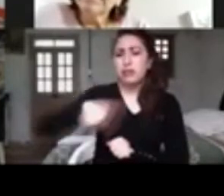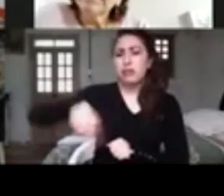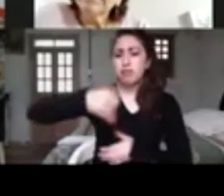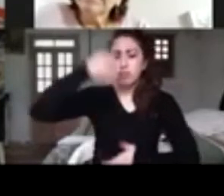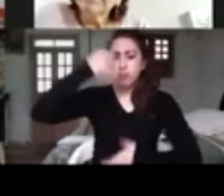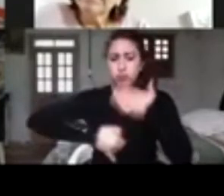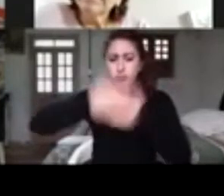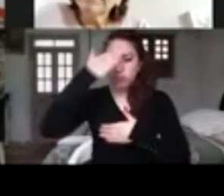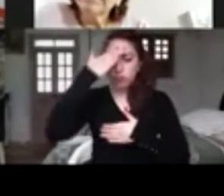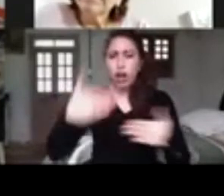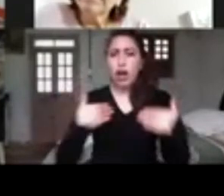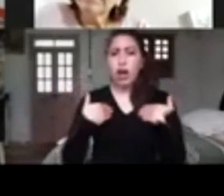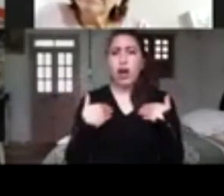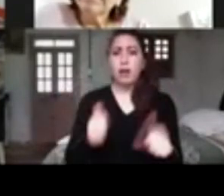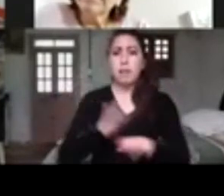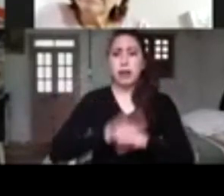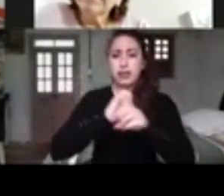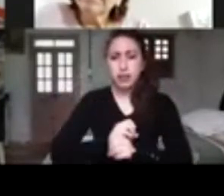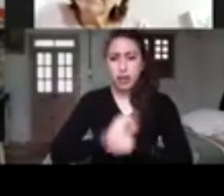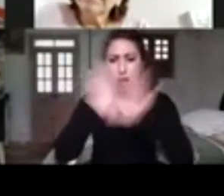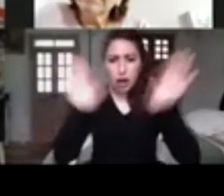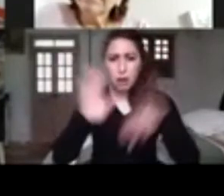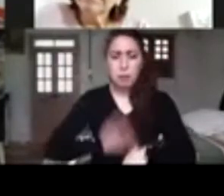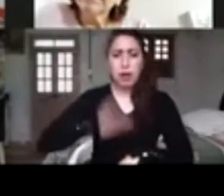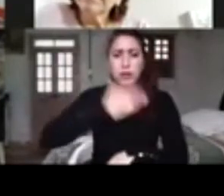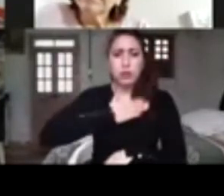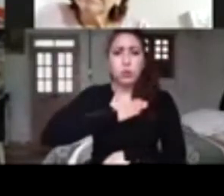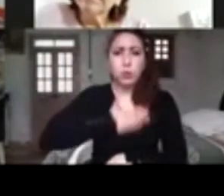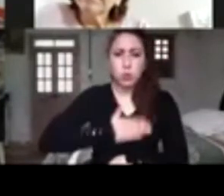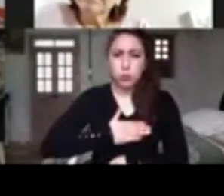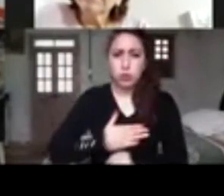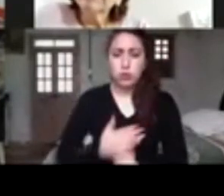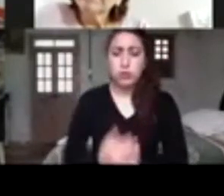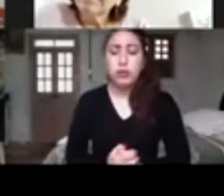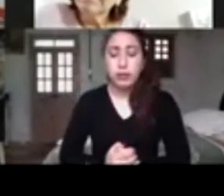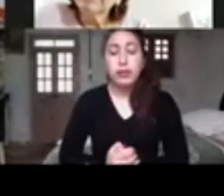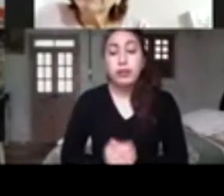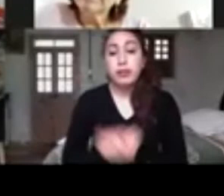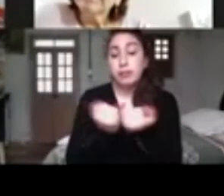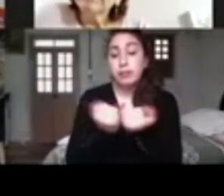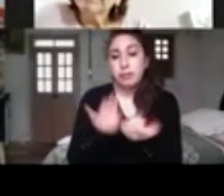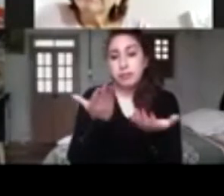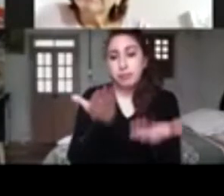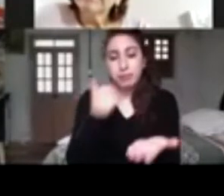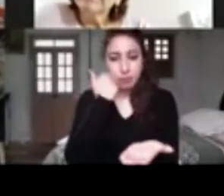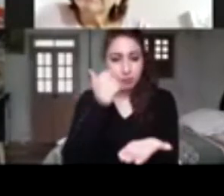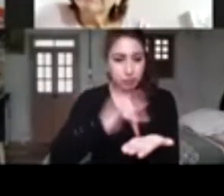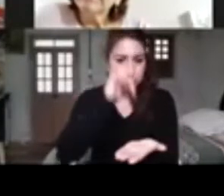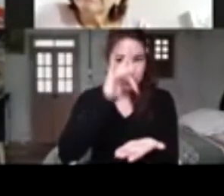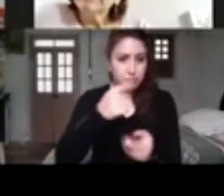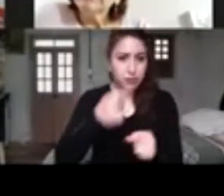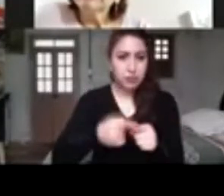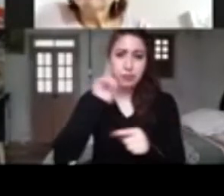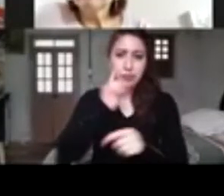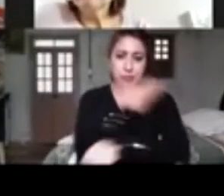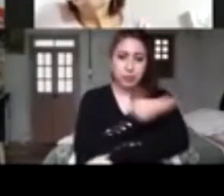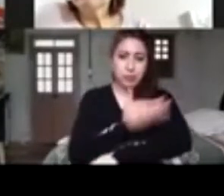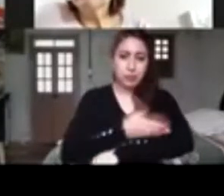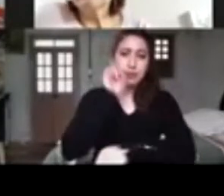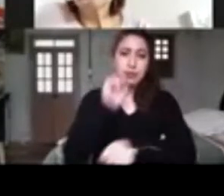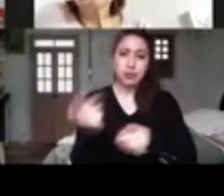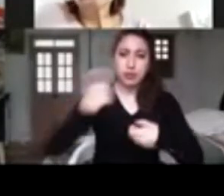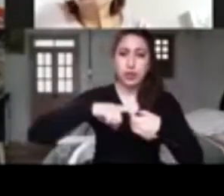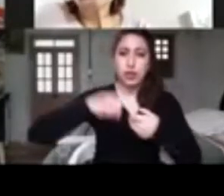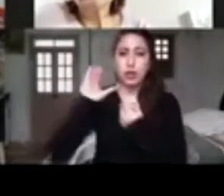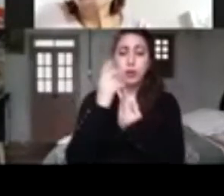sobre todo, más justa e incluyente. Finalmente, agradezco y reconozco a mi compañera, la comisionada Mari Carmen Nava,